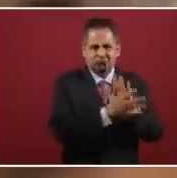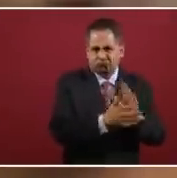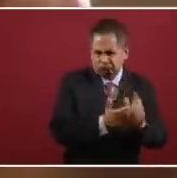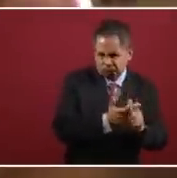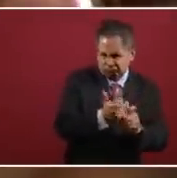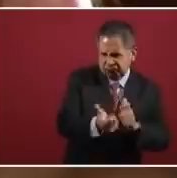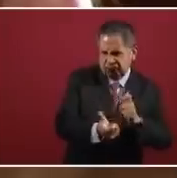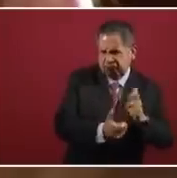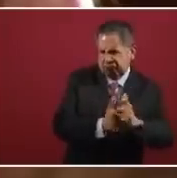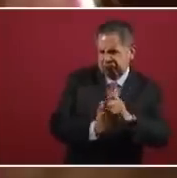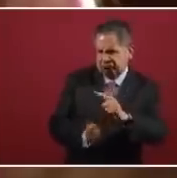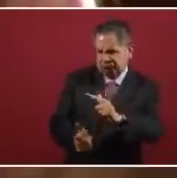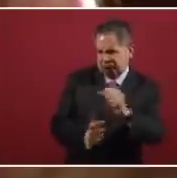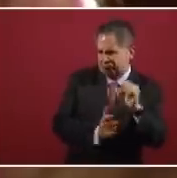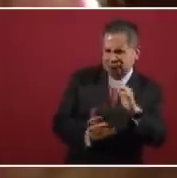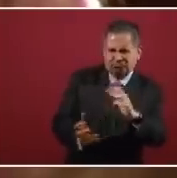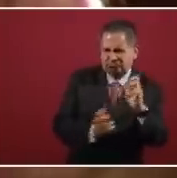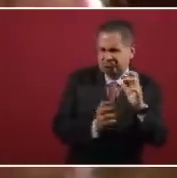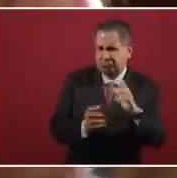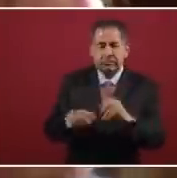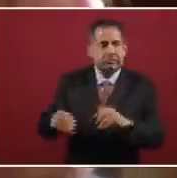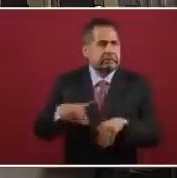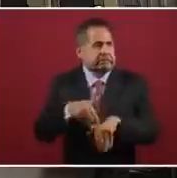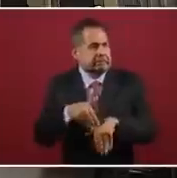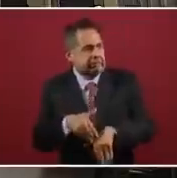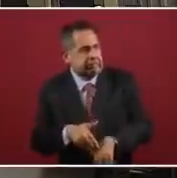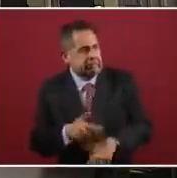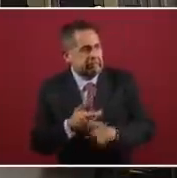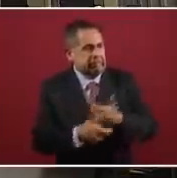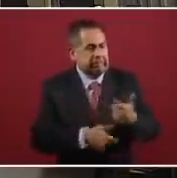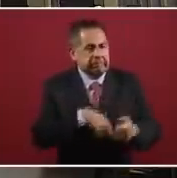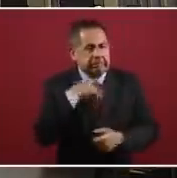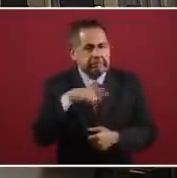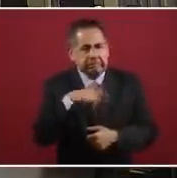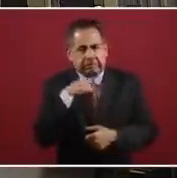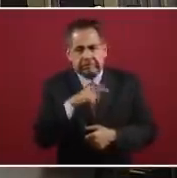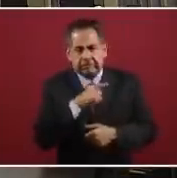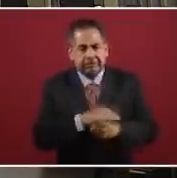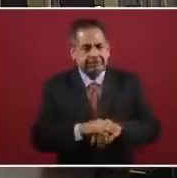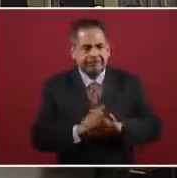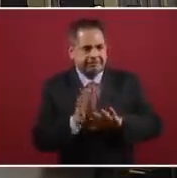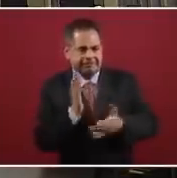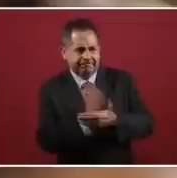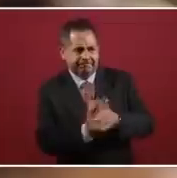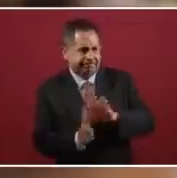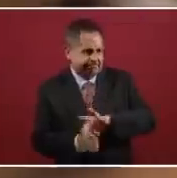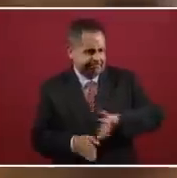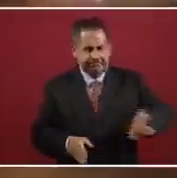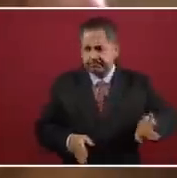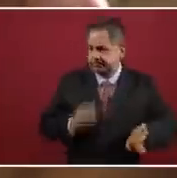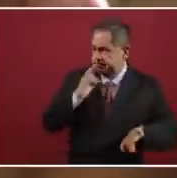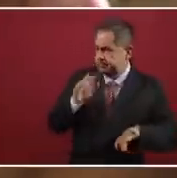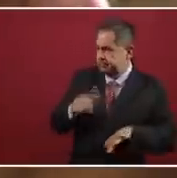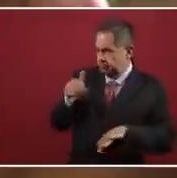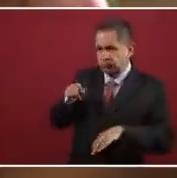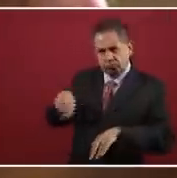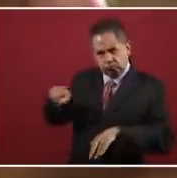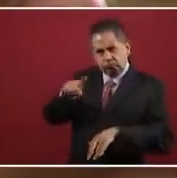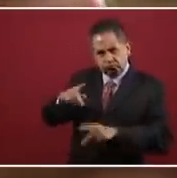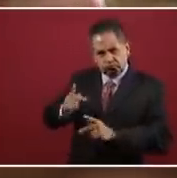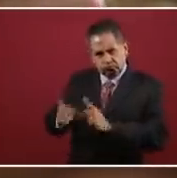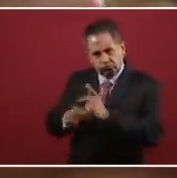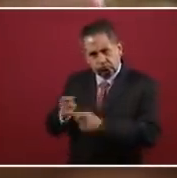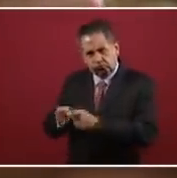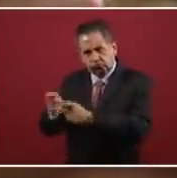vuelven casi esclavos a los pequeños comercios cuando dan estos créditos, que son con muy